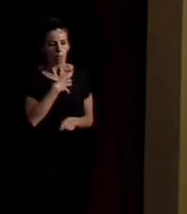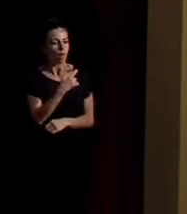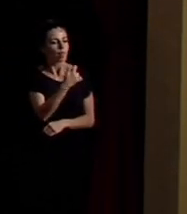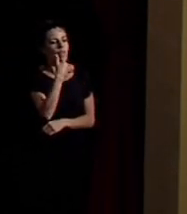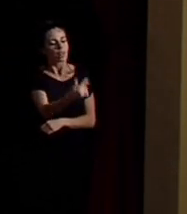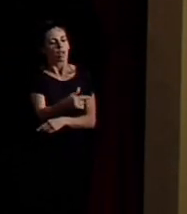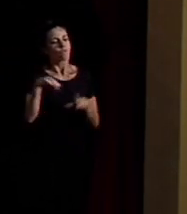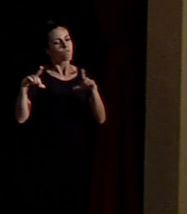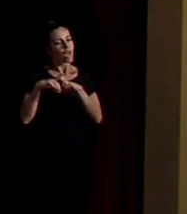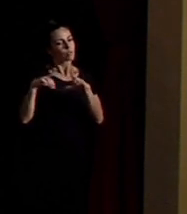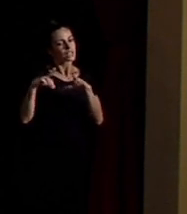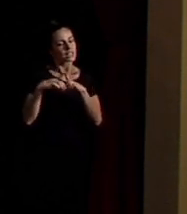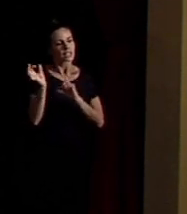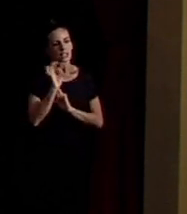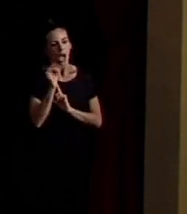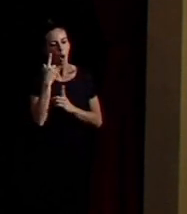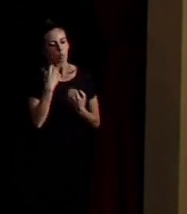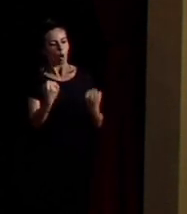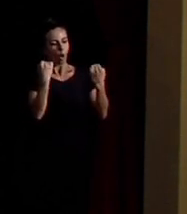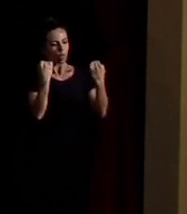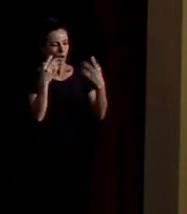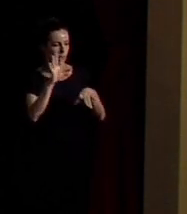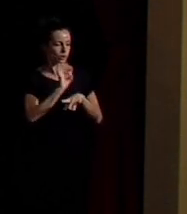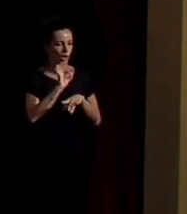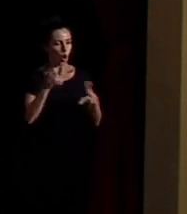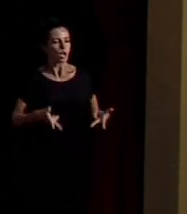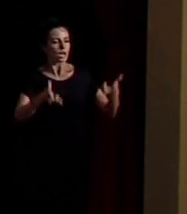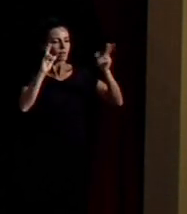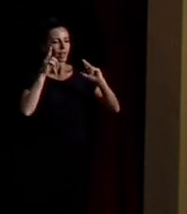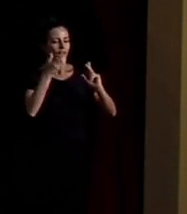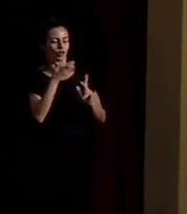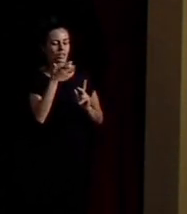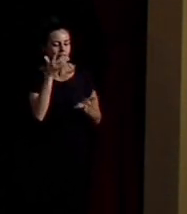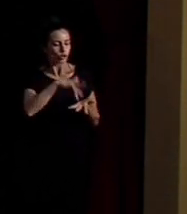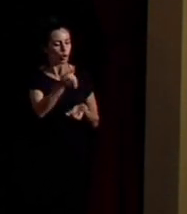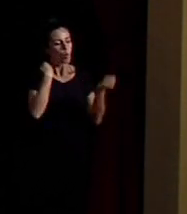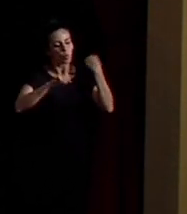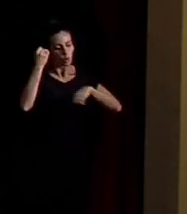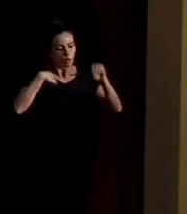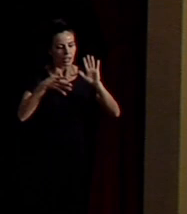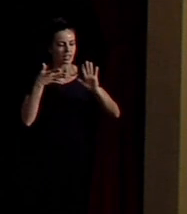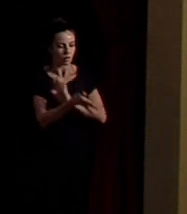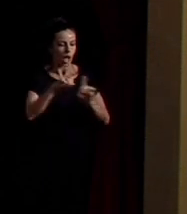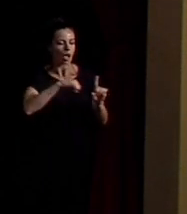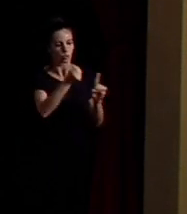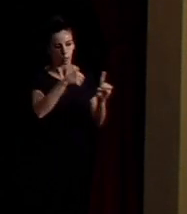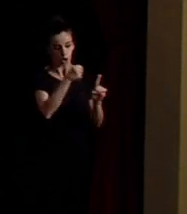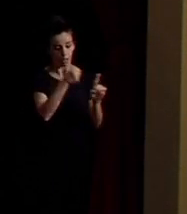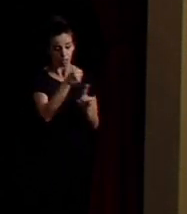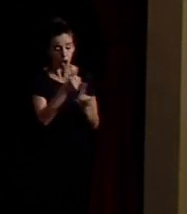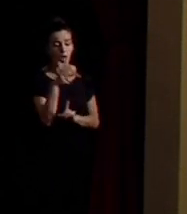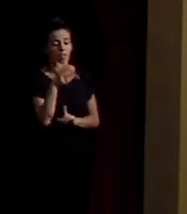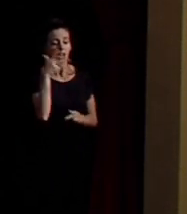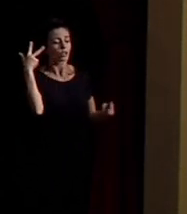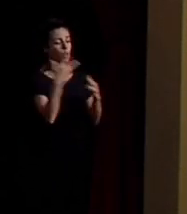como feminista o como empoderante o como liberadora una práctica que suponga explotación, limitación de